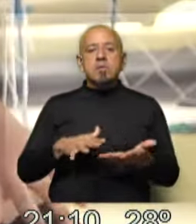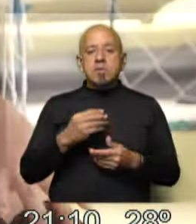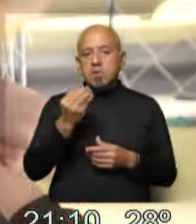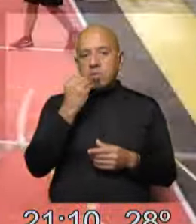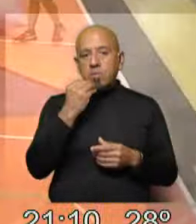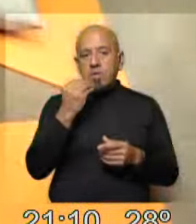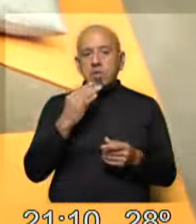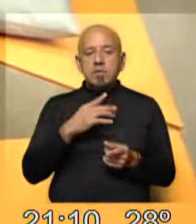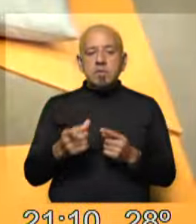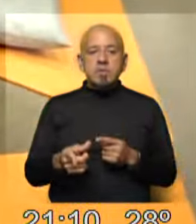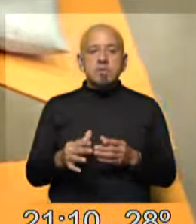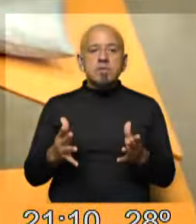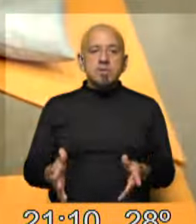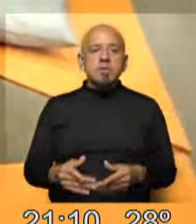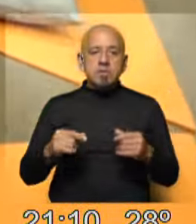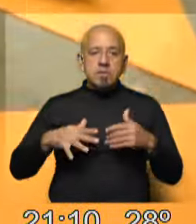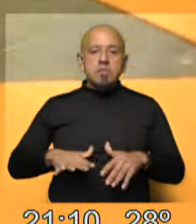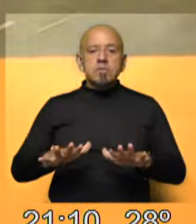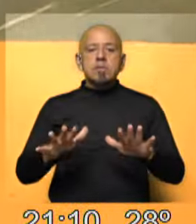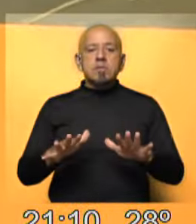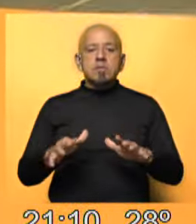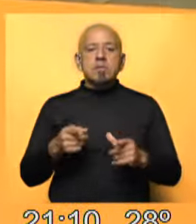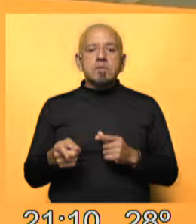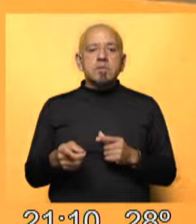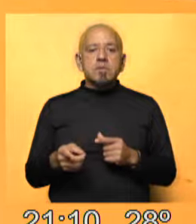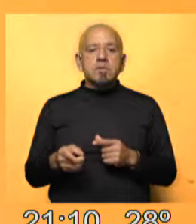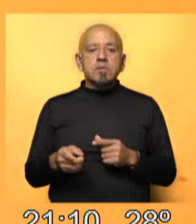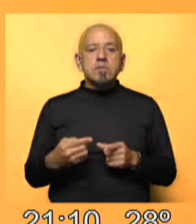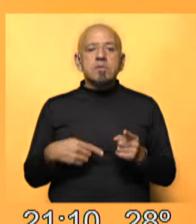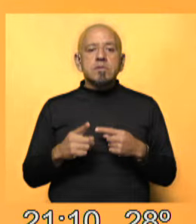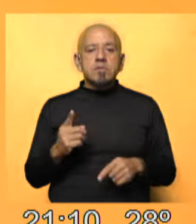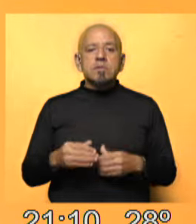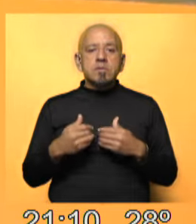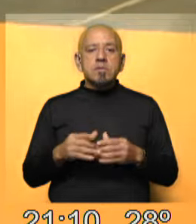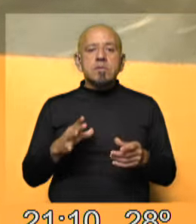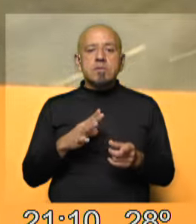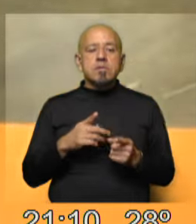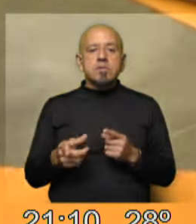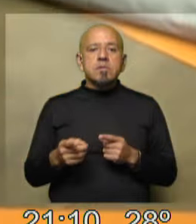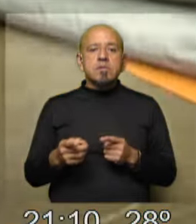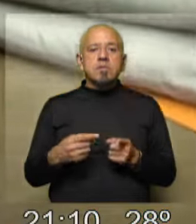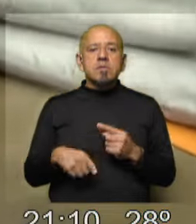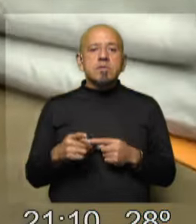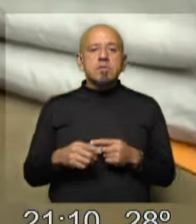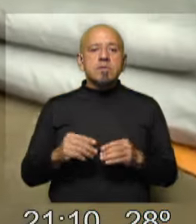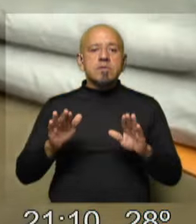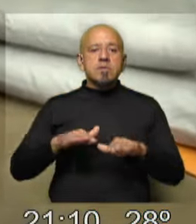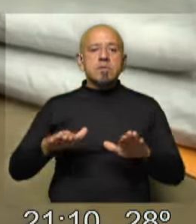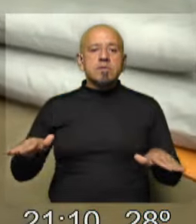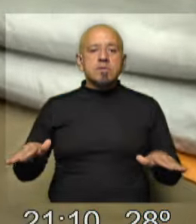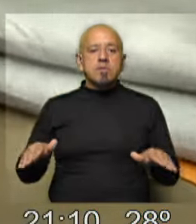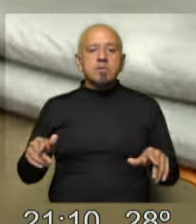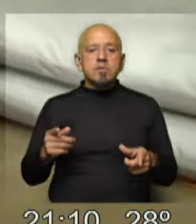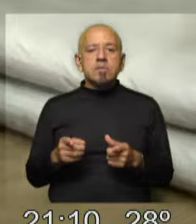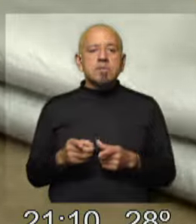eh se está Armando no es muy incipiente Pero bueno se está Armando hay colchonetas acá V a los niños tirados en el